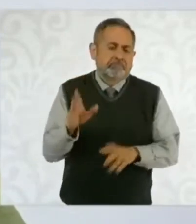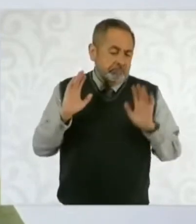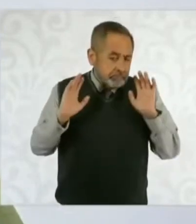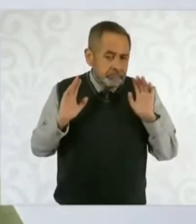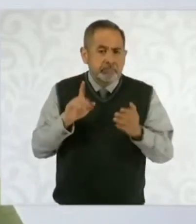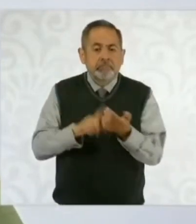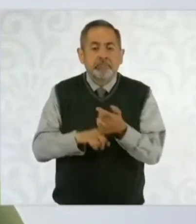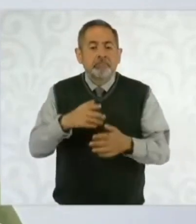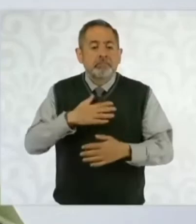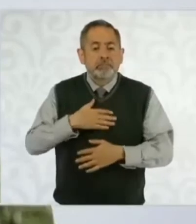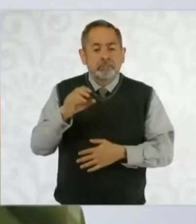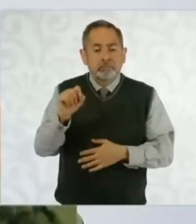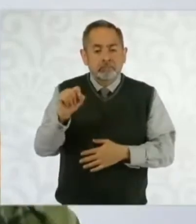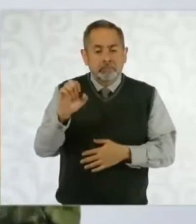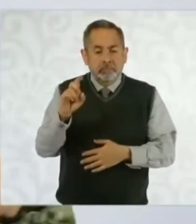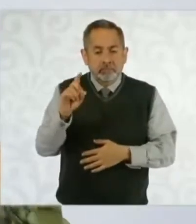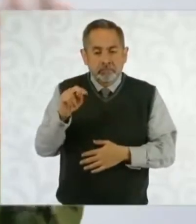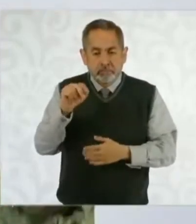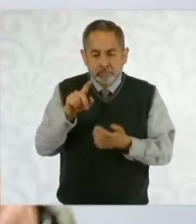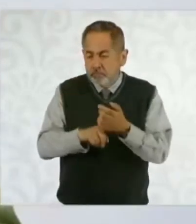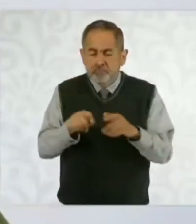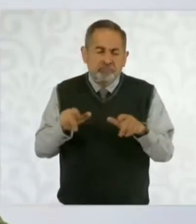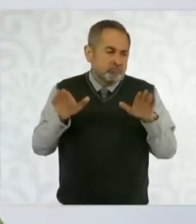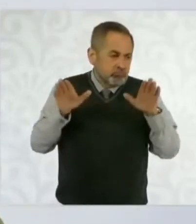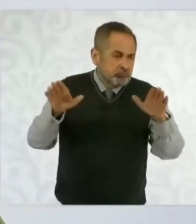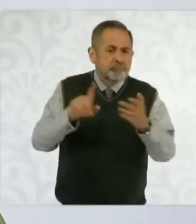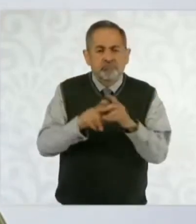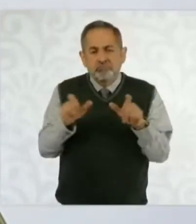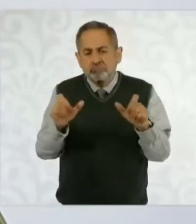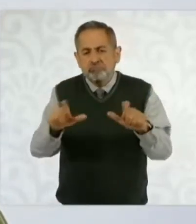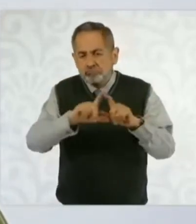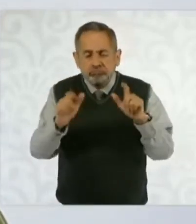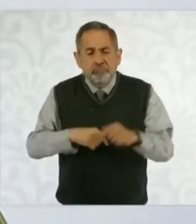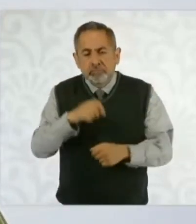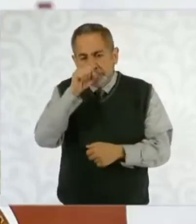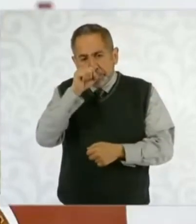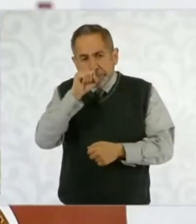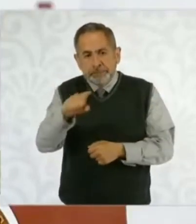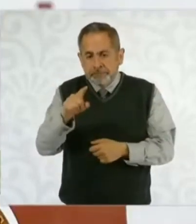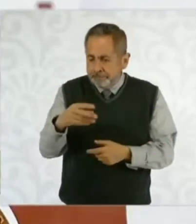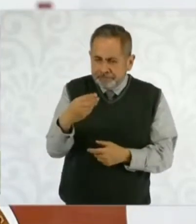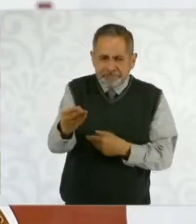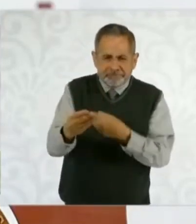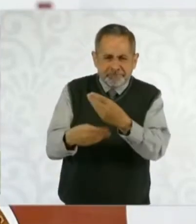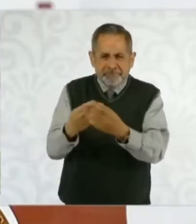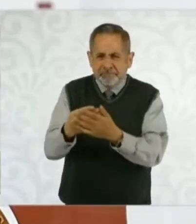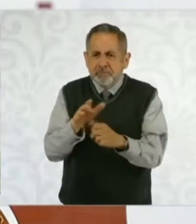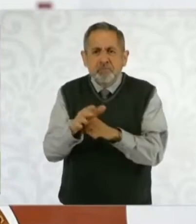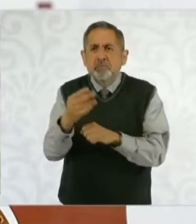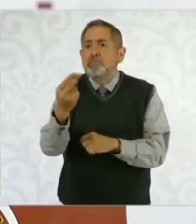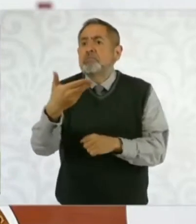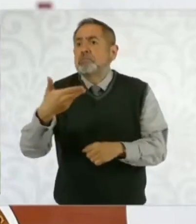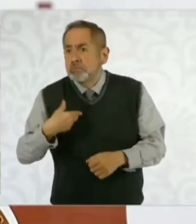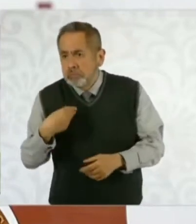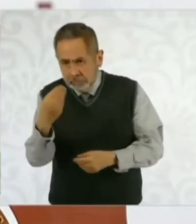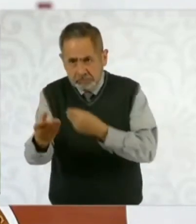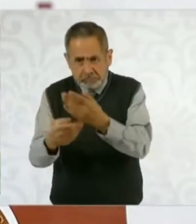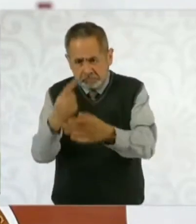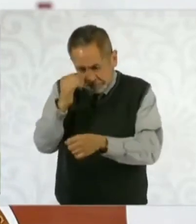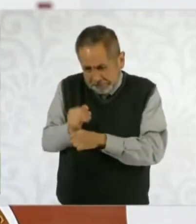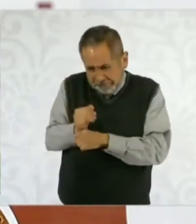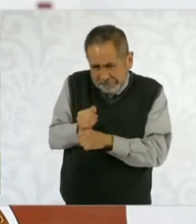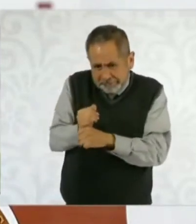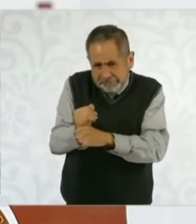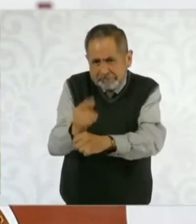la Secretaría de Defensa Nacional, el Ejército, la Fuerza Aérea, la Guardia Nacional, también proporcionan todo lo que requieren las autoridades con